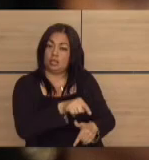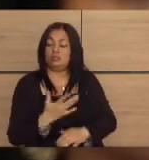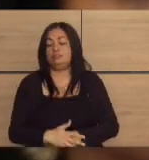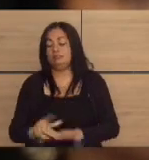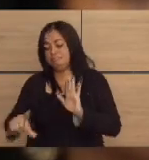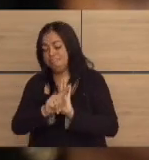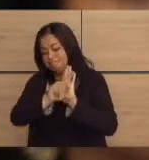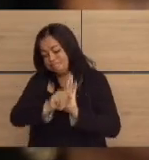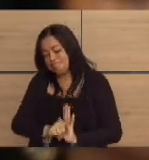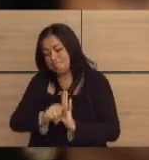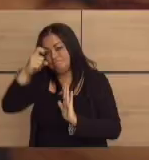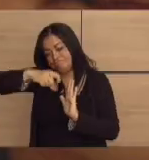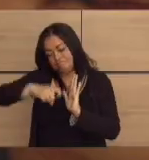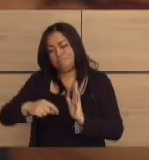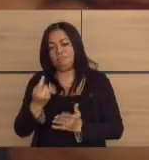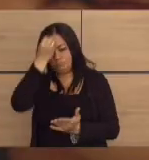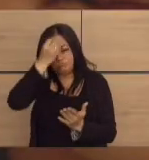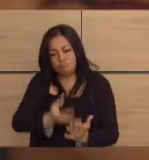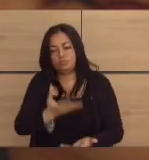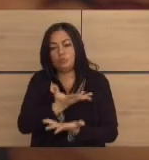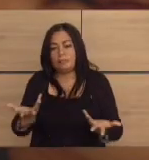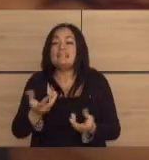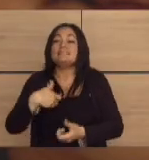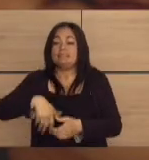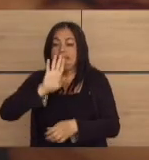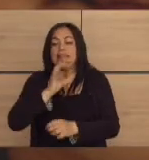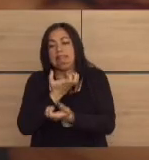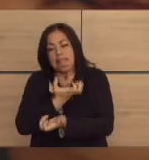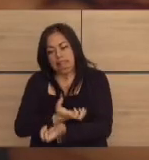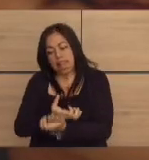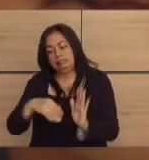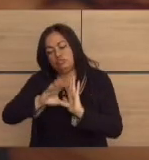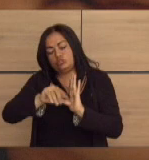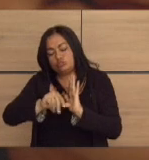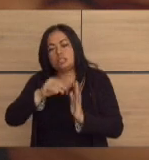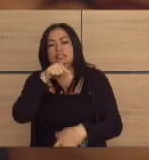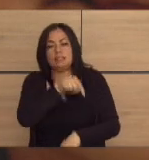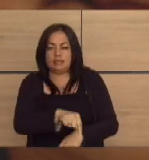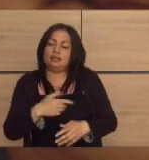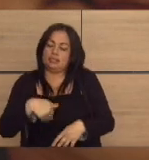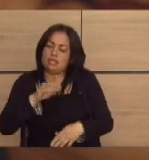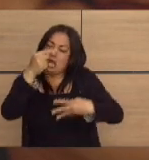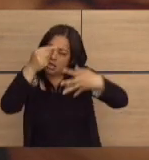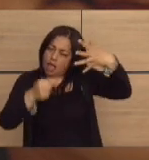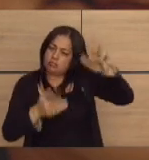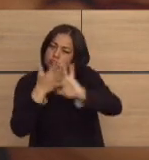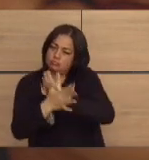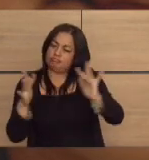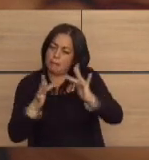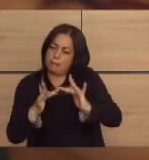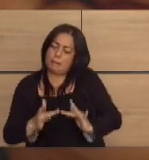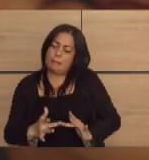obviamente debemos cumplir y acatar en el marco del área de ciencias sociales, viene más allá, y les voy a mencionar algunas, no